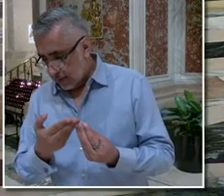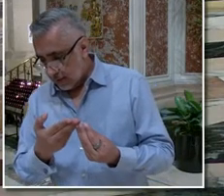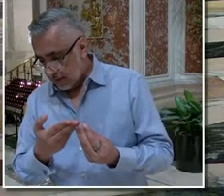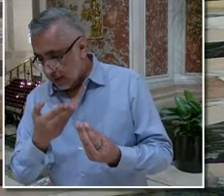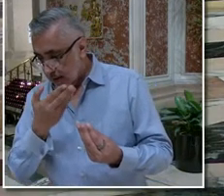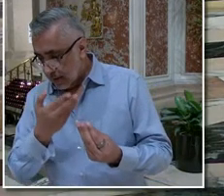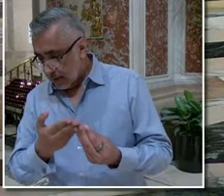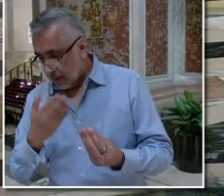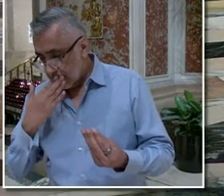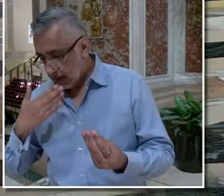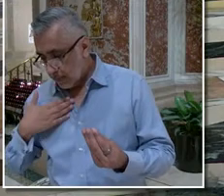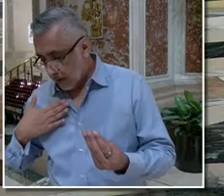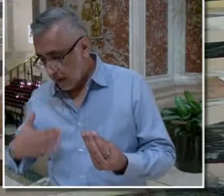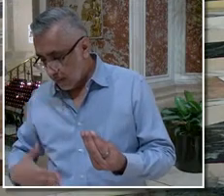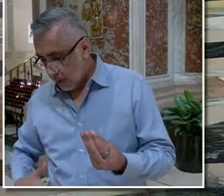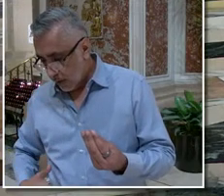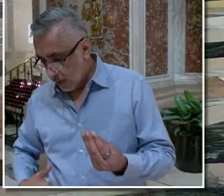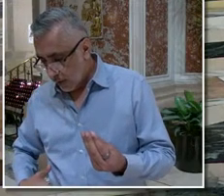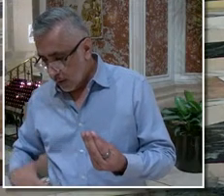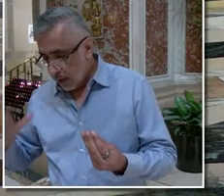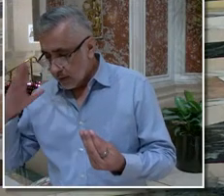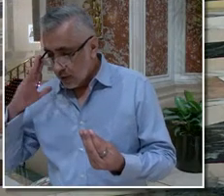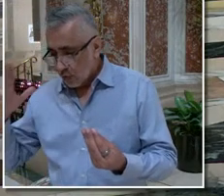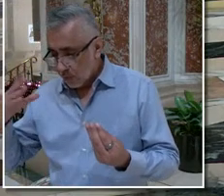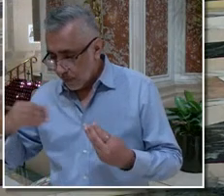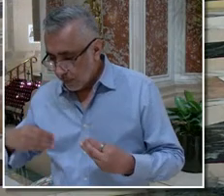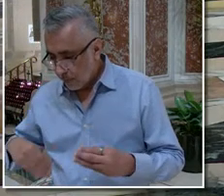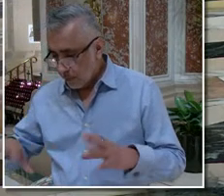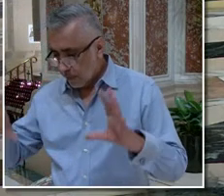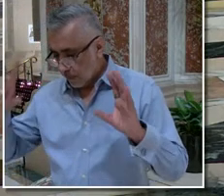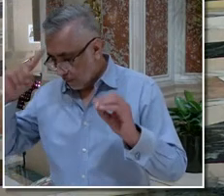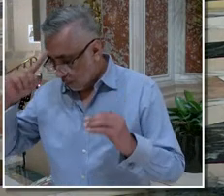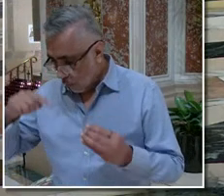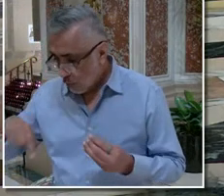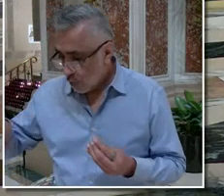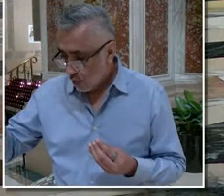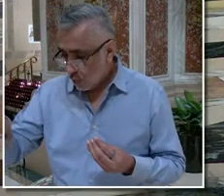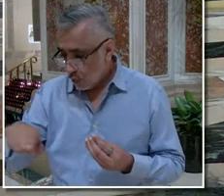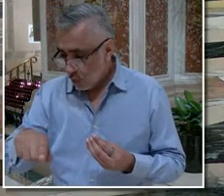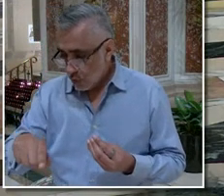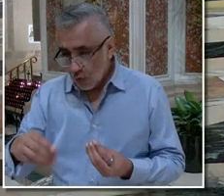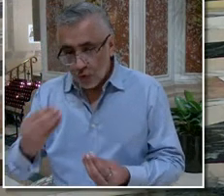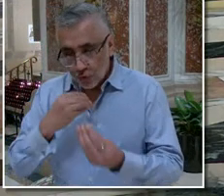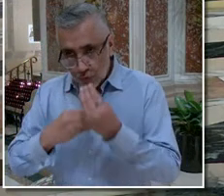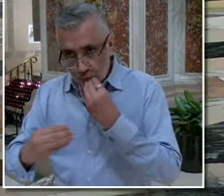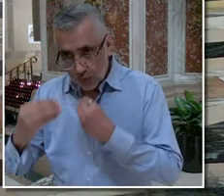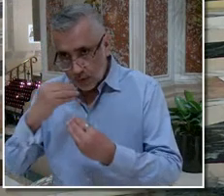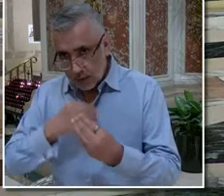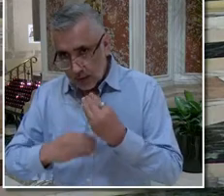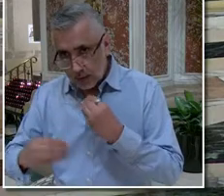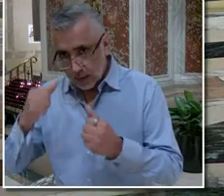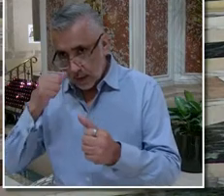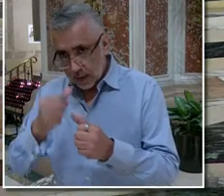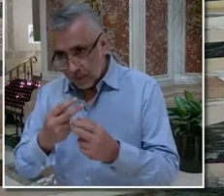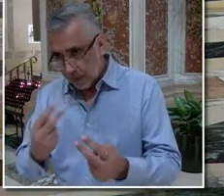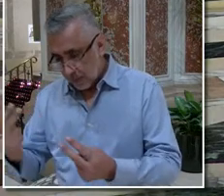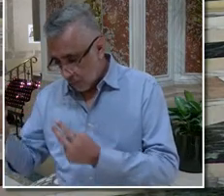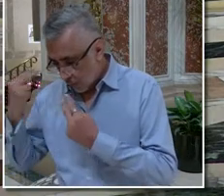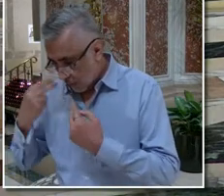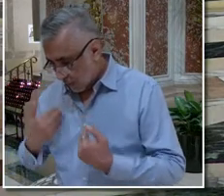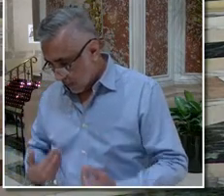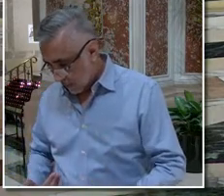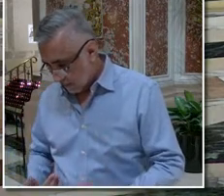esto es mi cuerpo que se entrega por ustedes. Hagan esto en memoria